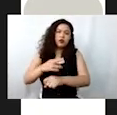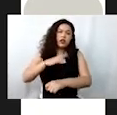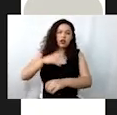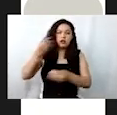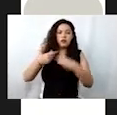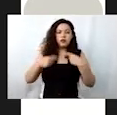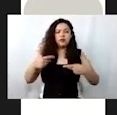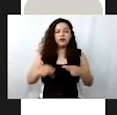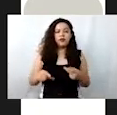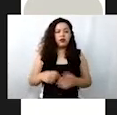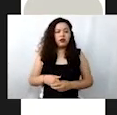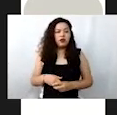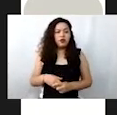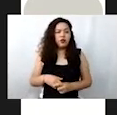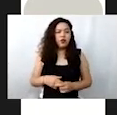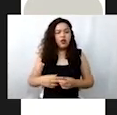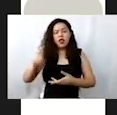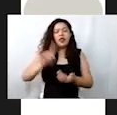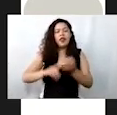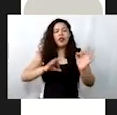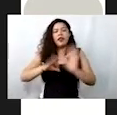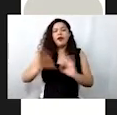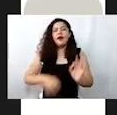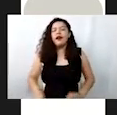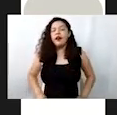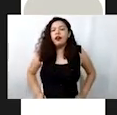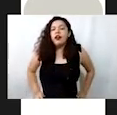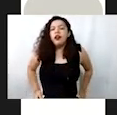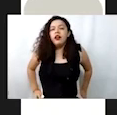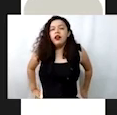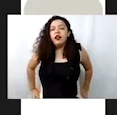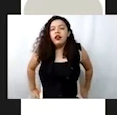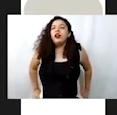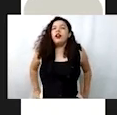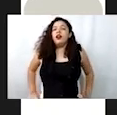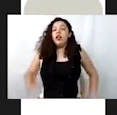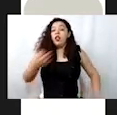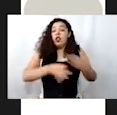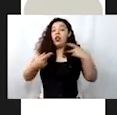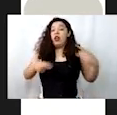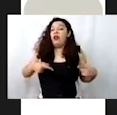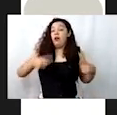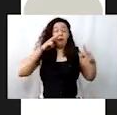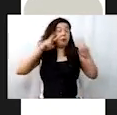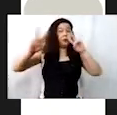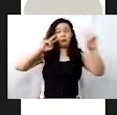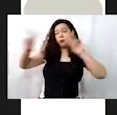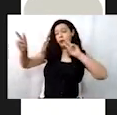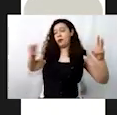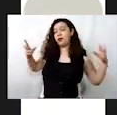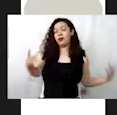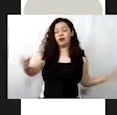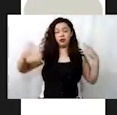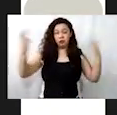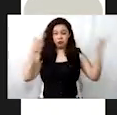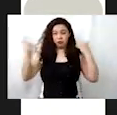personas que están trabajando en esto. Esto se ha visto por todos lados, se ha tratado de hacer muchísimo ruido sobre